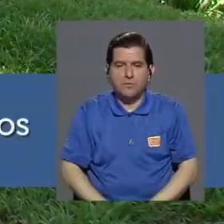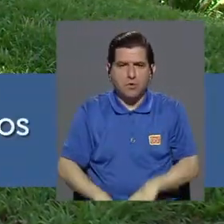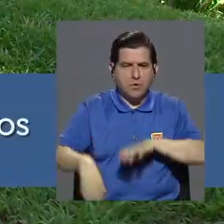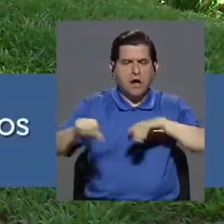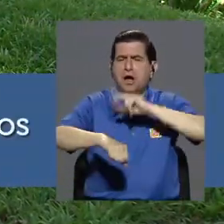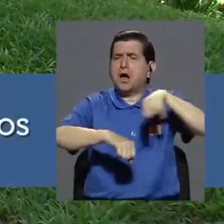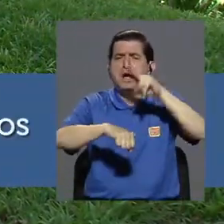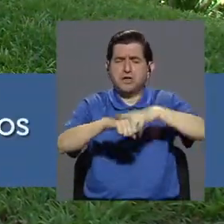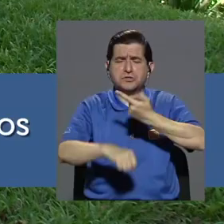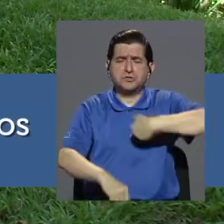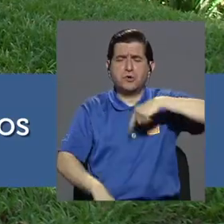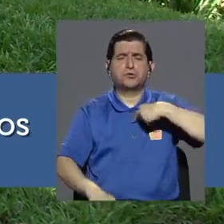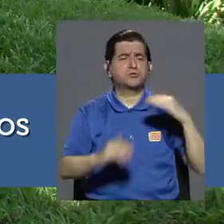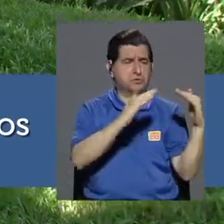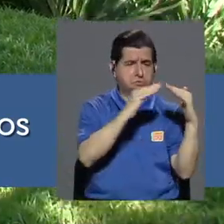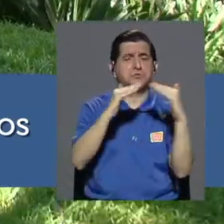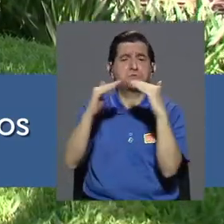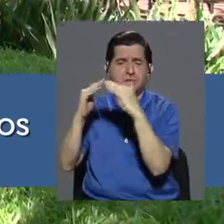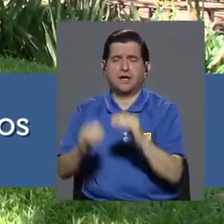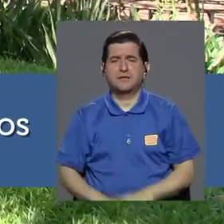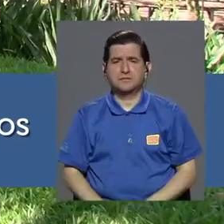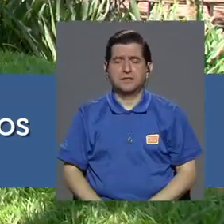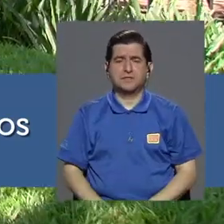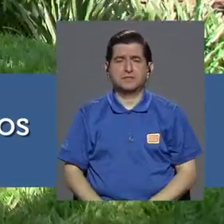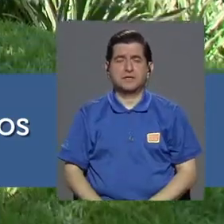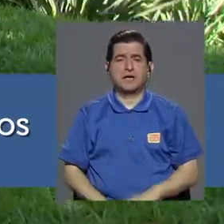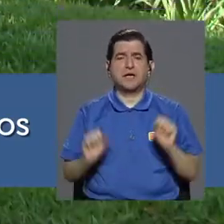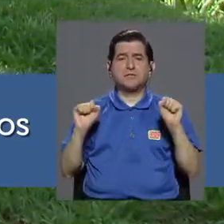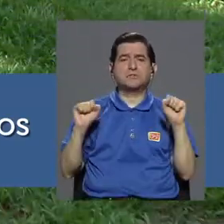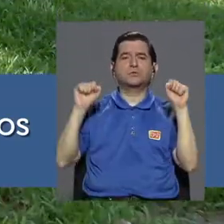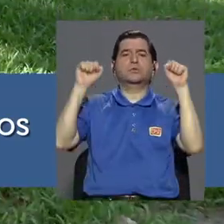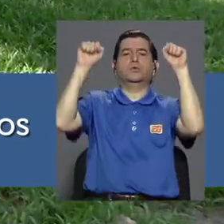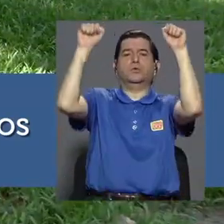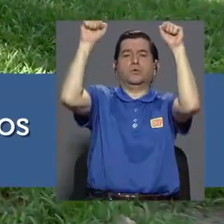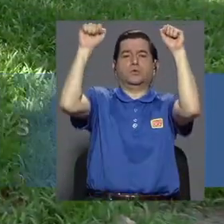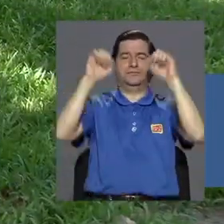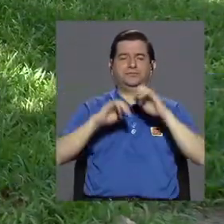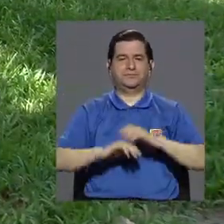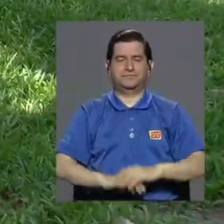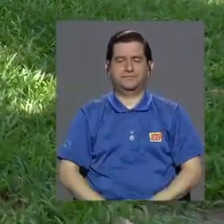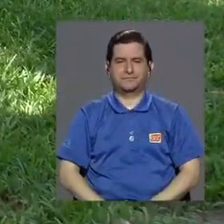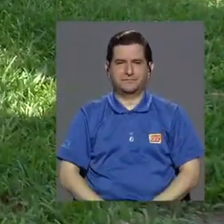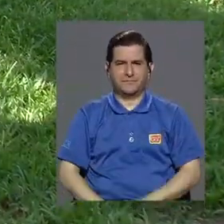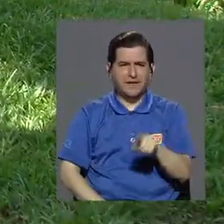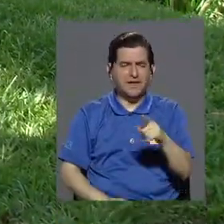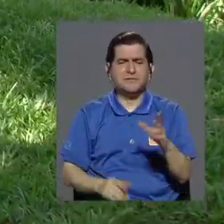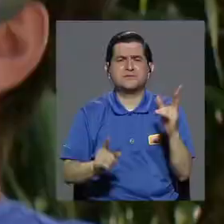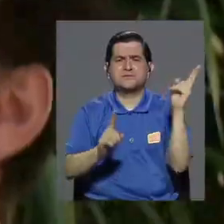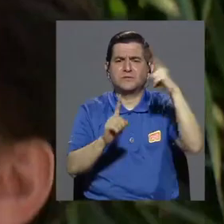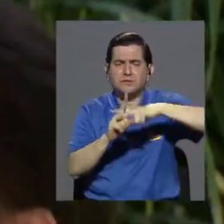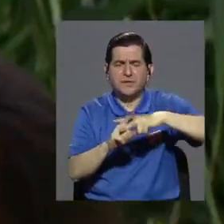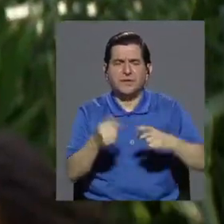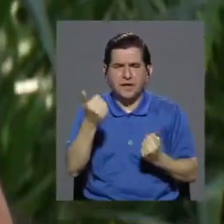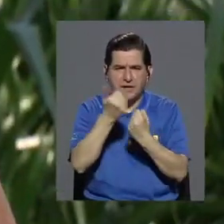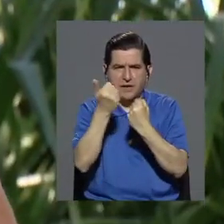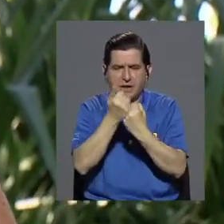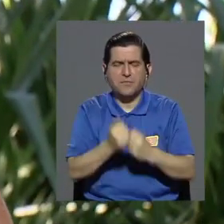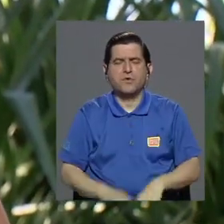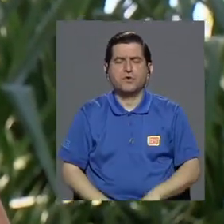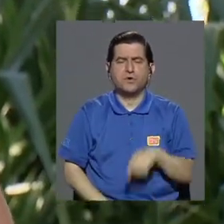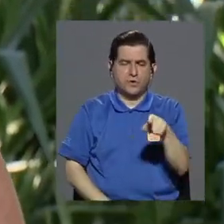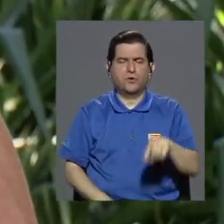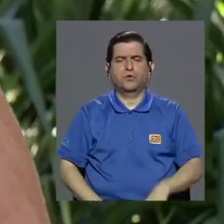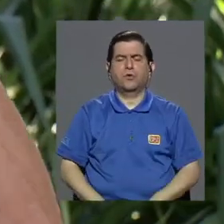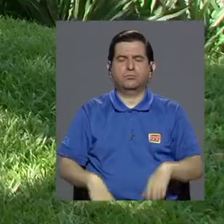una acción muy habitual que realizamos en la casa, que es levantar los brazos por encima de la cabeza. Lo vamos a realizar con el apoyo de un par